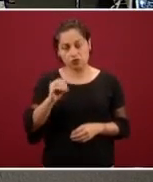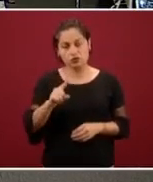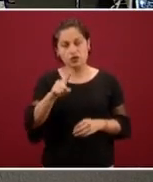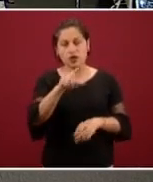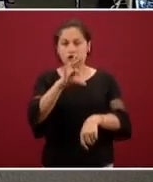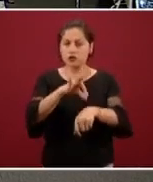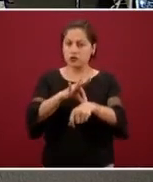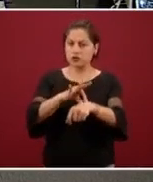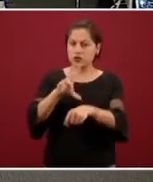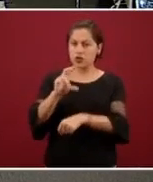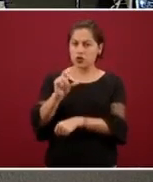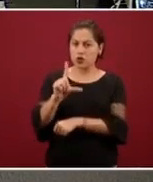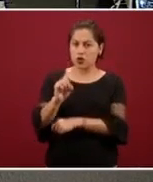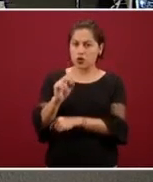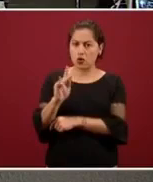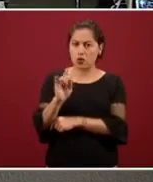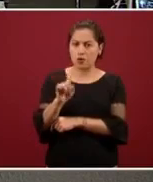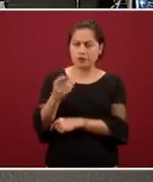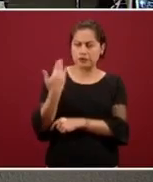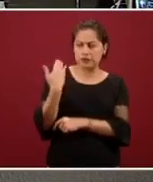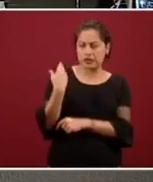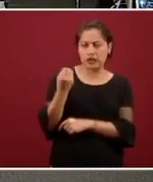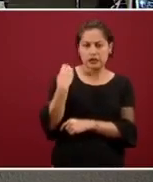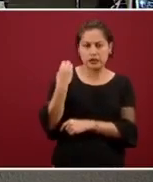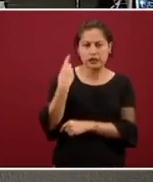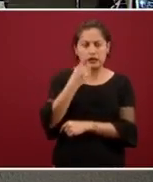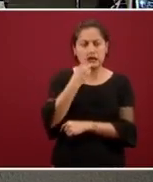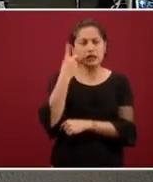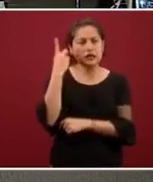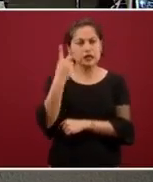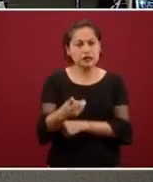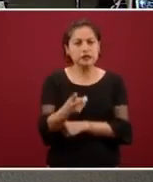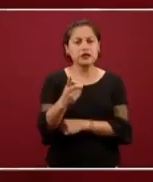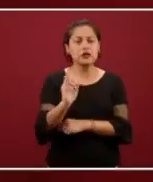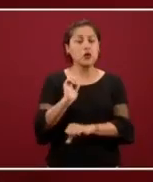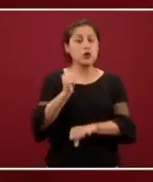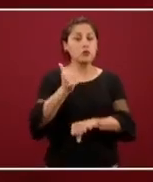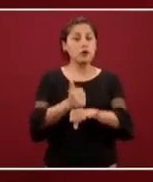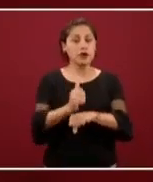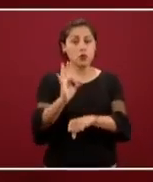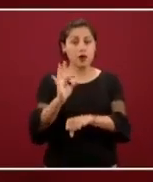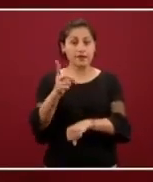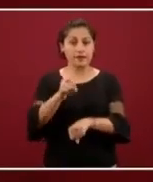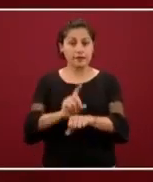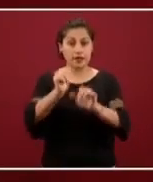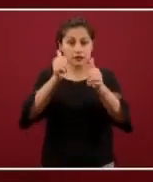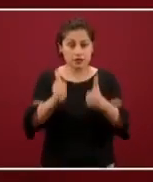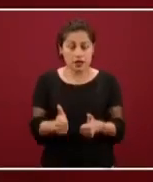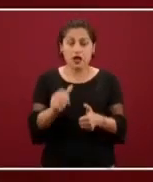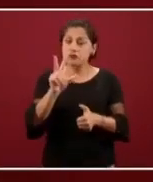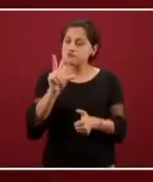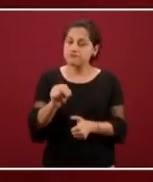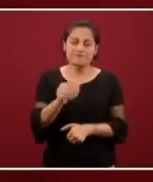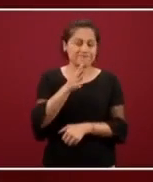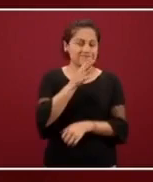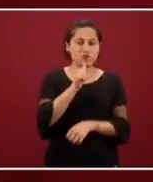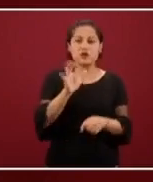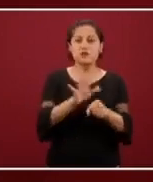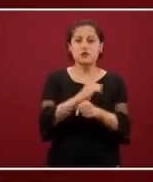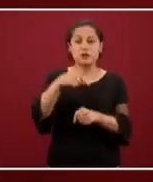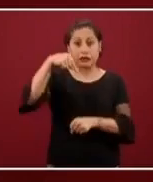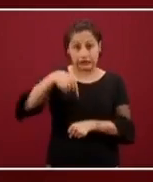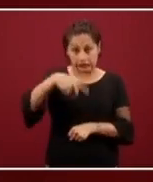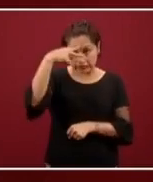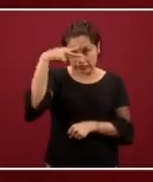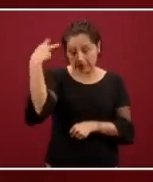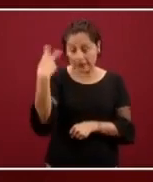López-Gatell mencionó hace un par de conferencias que no se podía adelantar o implementar la cuarentena por el impacto económico que tendría en el país. Es decir,